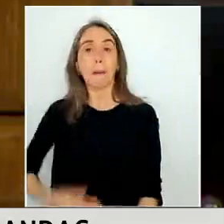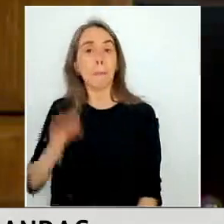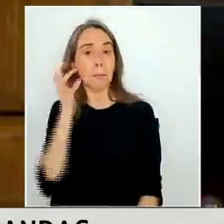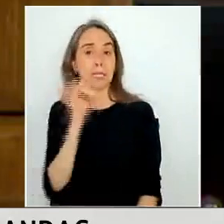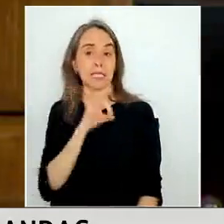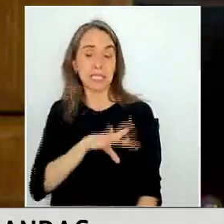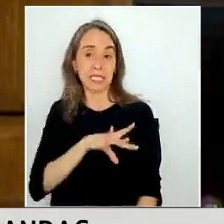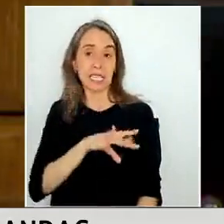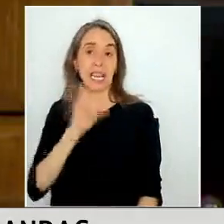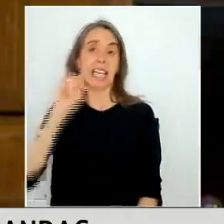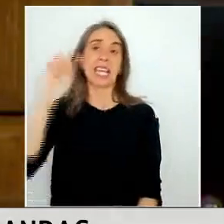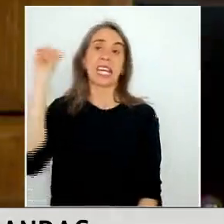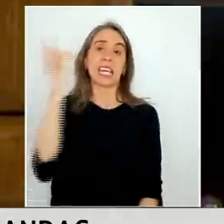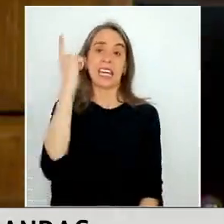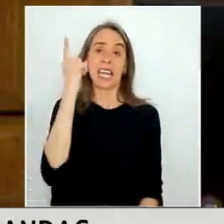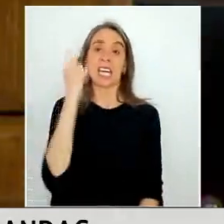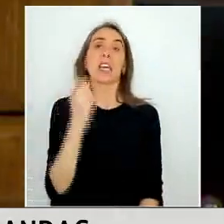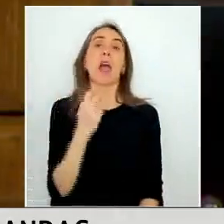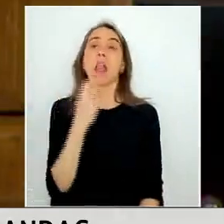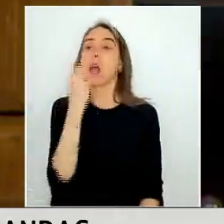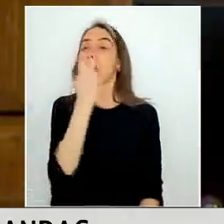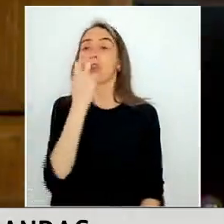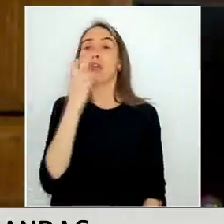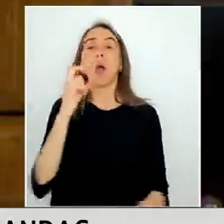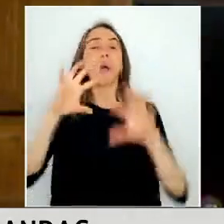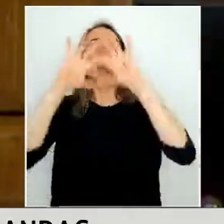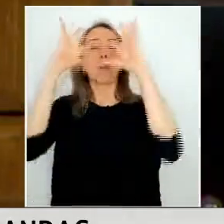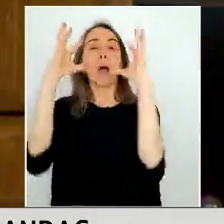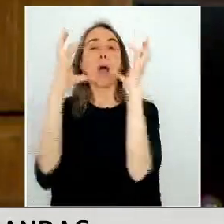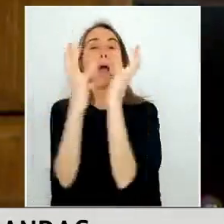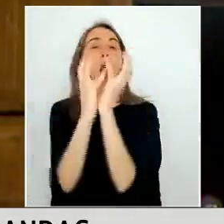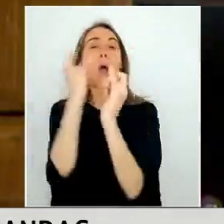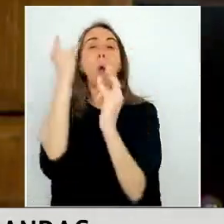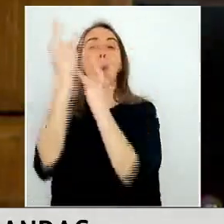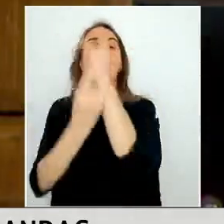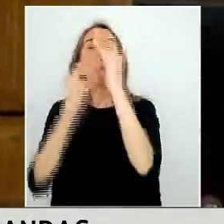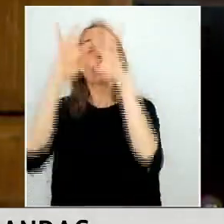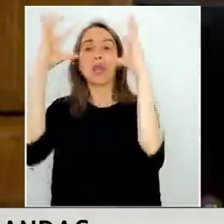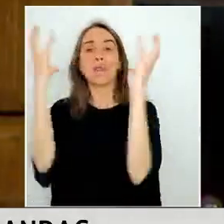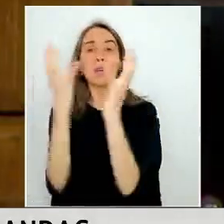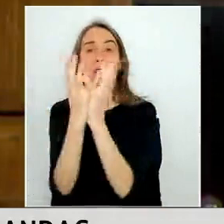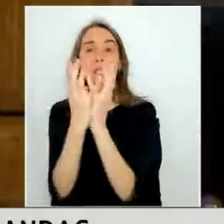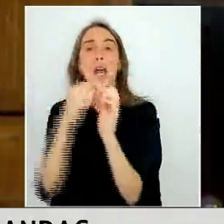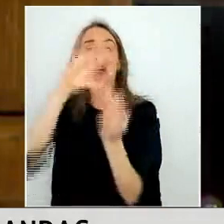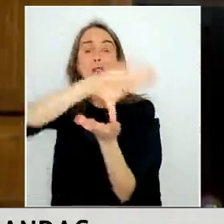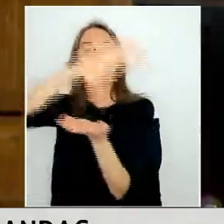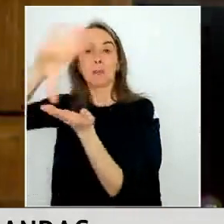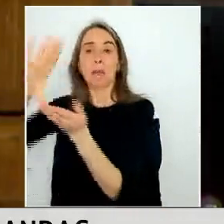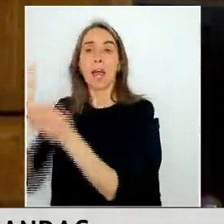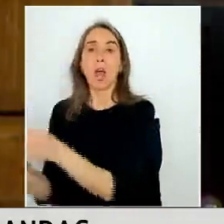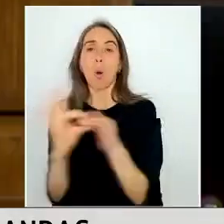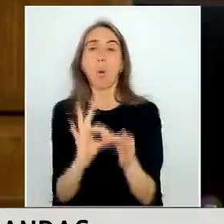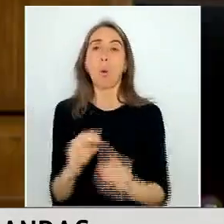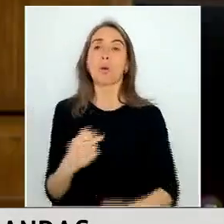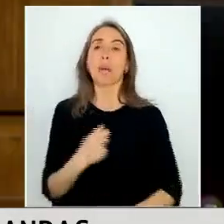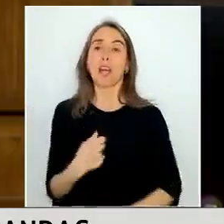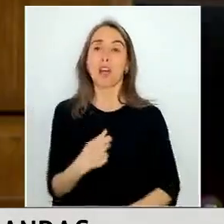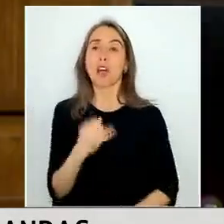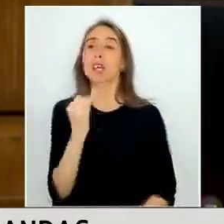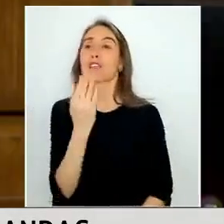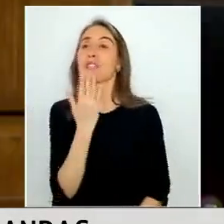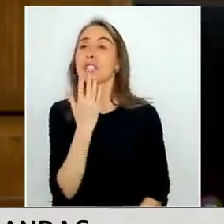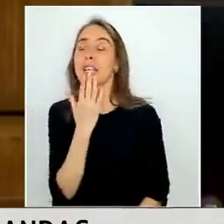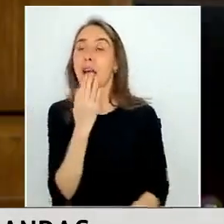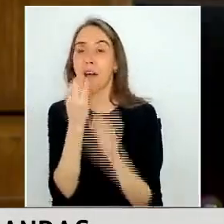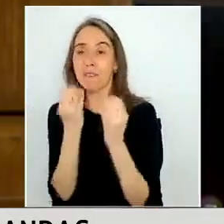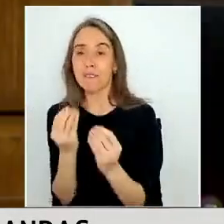es un lenguaje universal que trasciende fronteras y también eh une Corazones siempre y cuando Se use bien y y y no